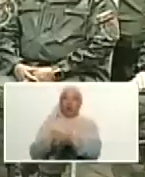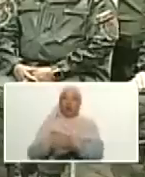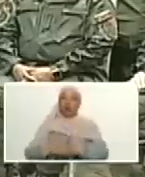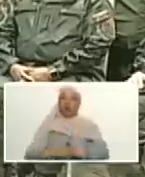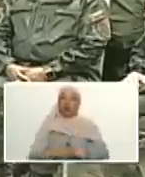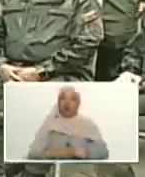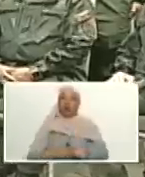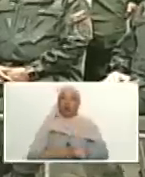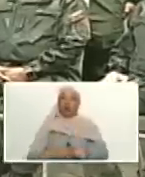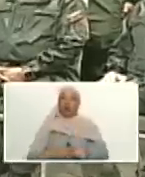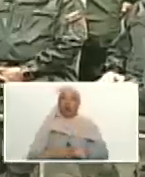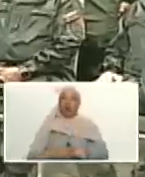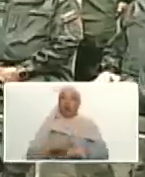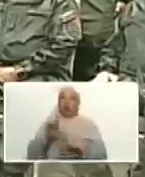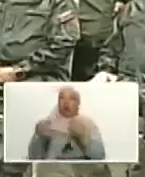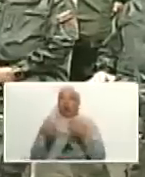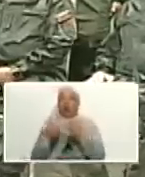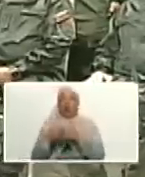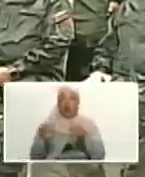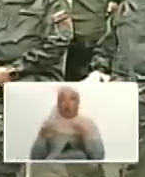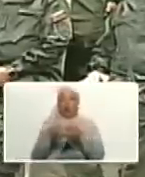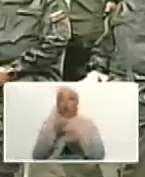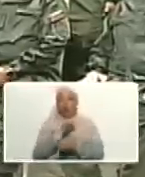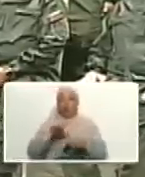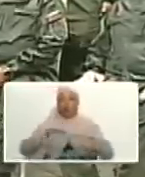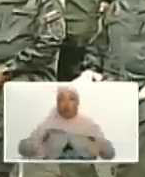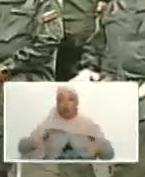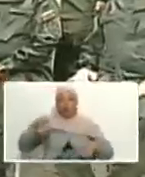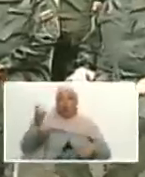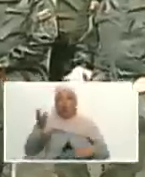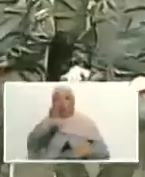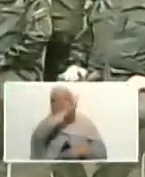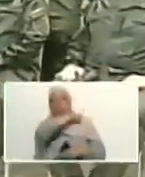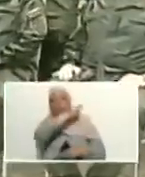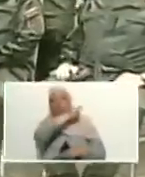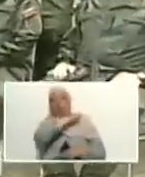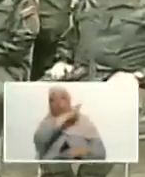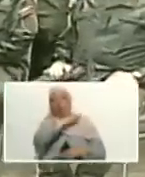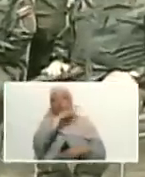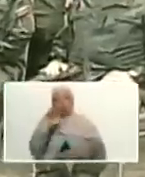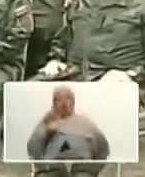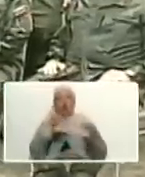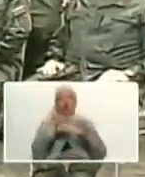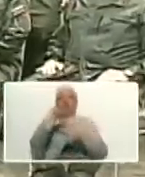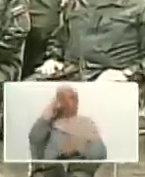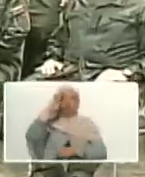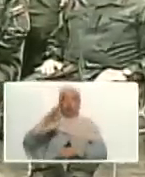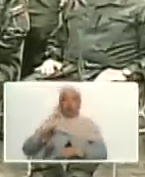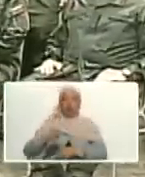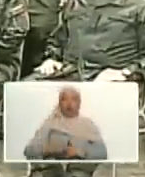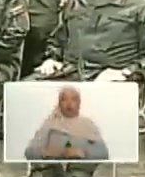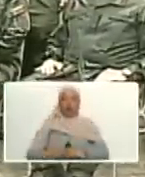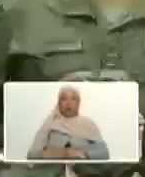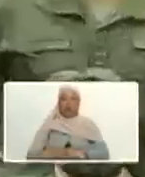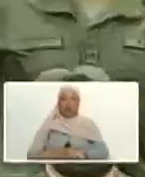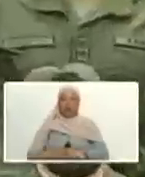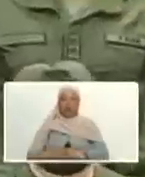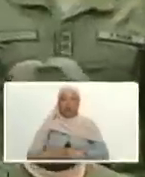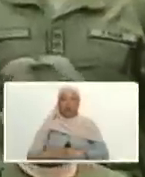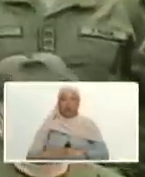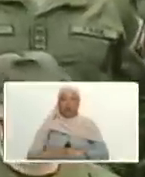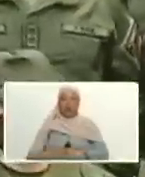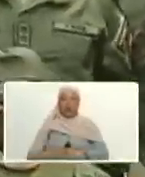a los comandantes de todas las fuerzas, batallones y unidades militares, por